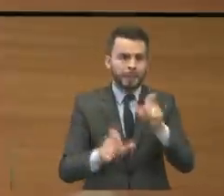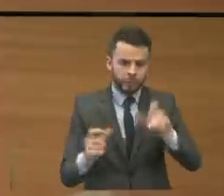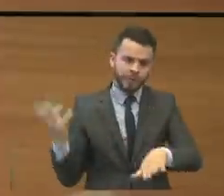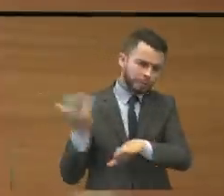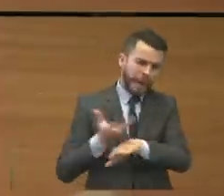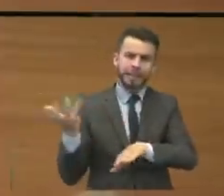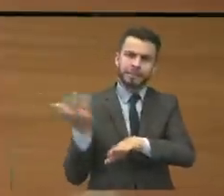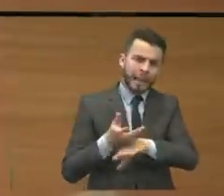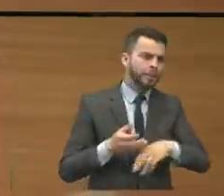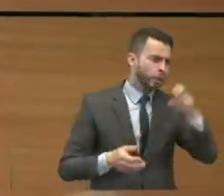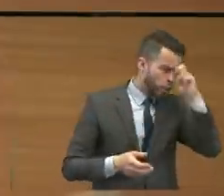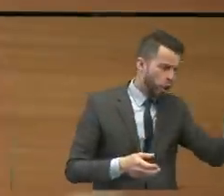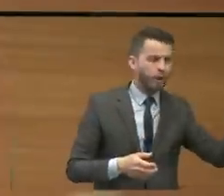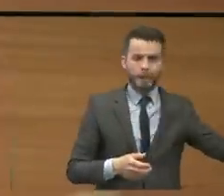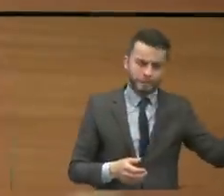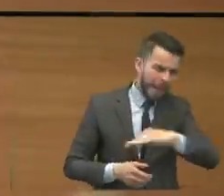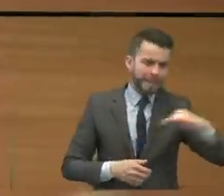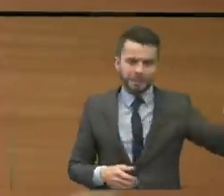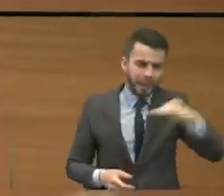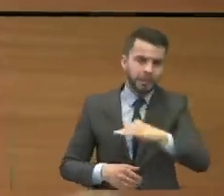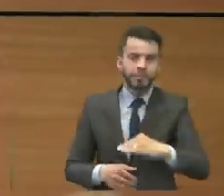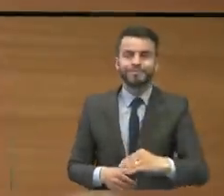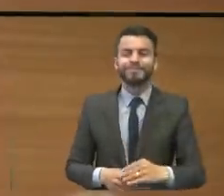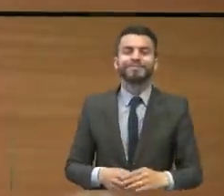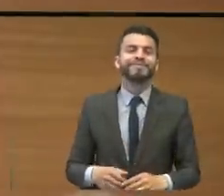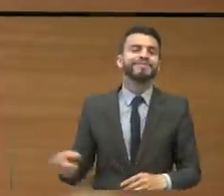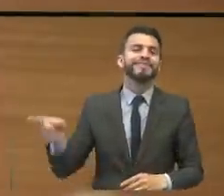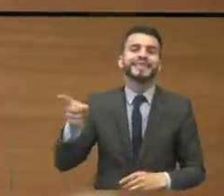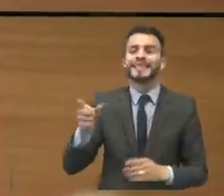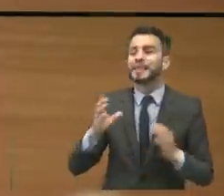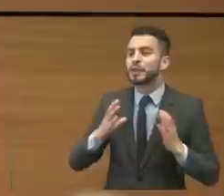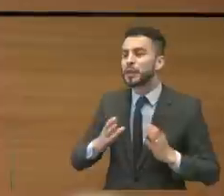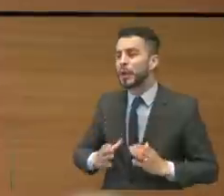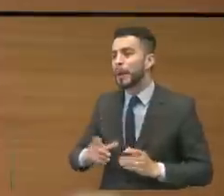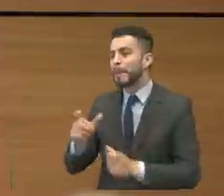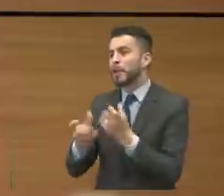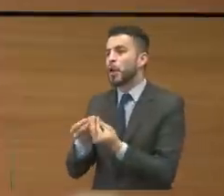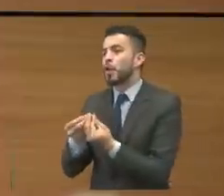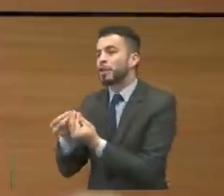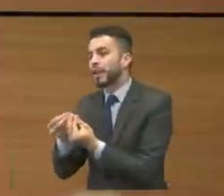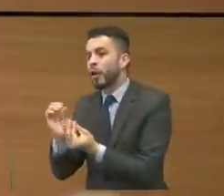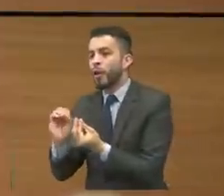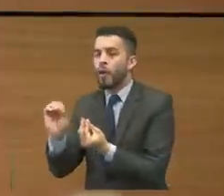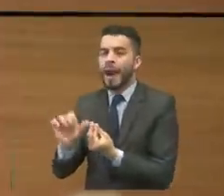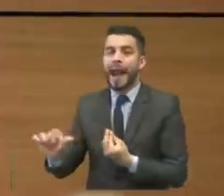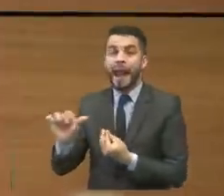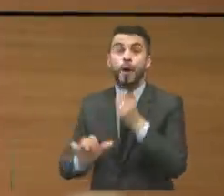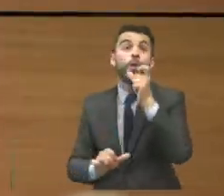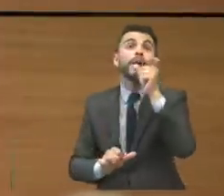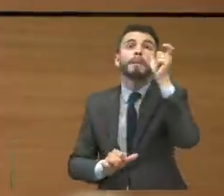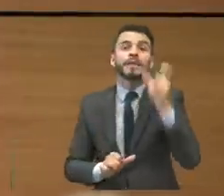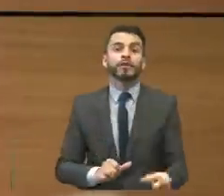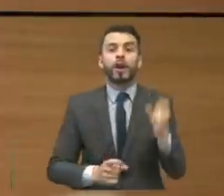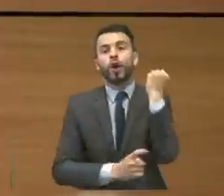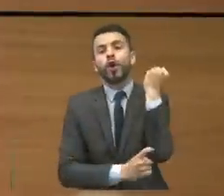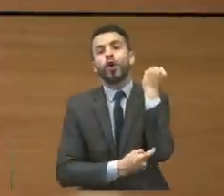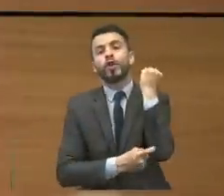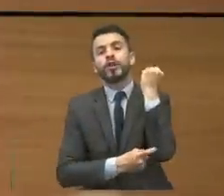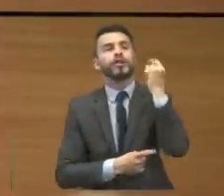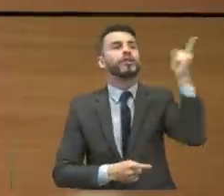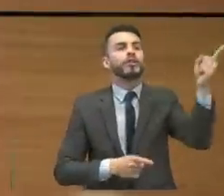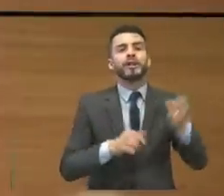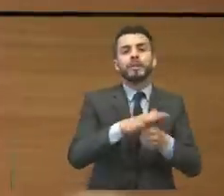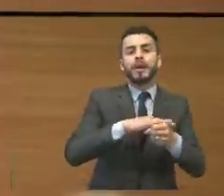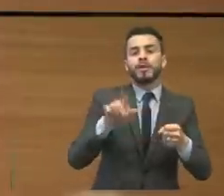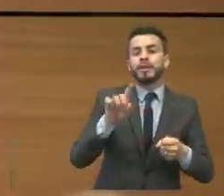desde el norte de la ciudad. Son ciudadanos y concejalas preocupados porque un ciudadano en El Codito, en Santa